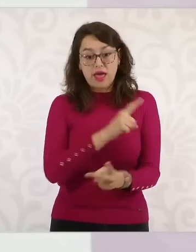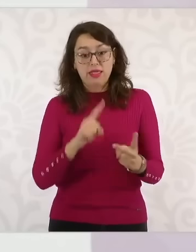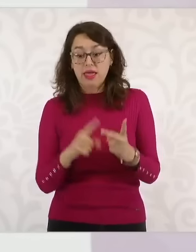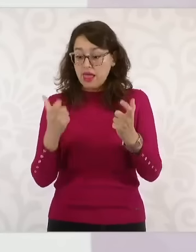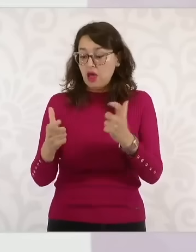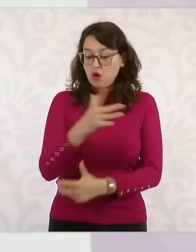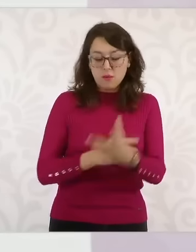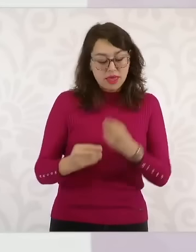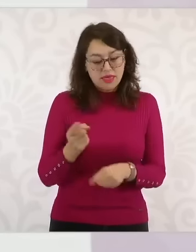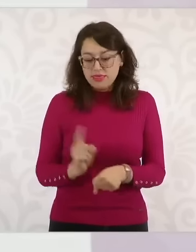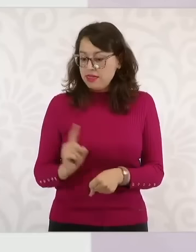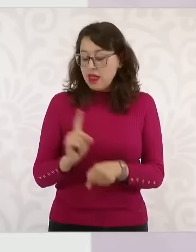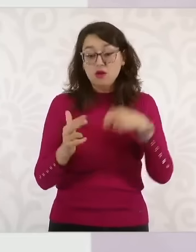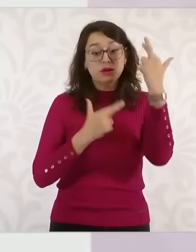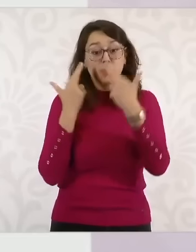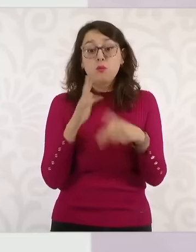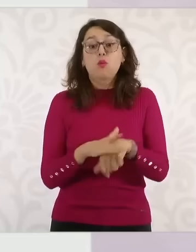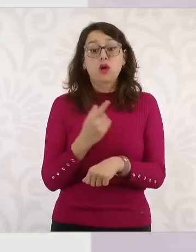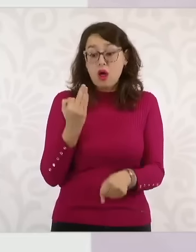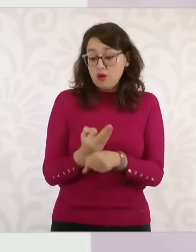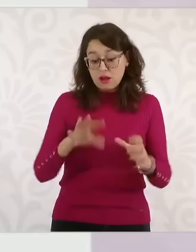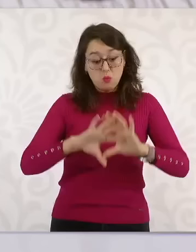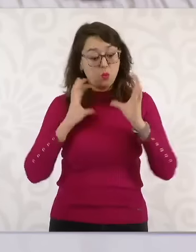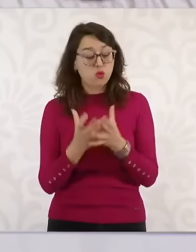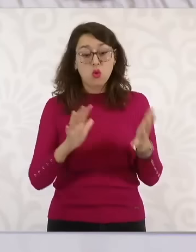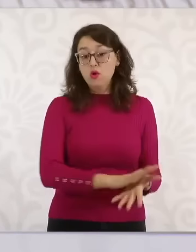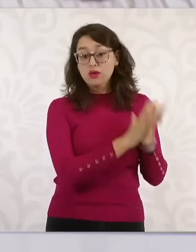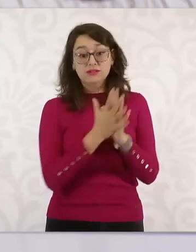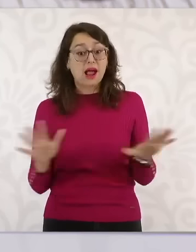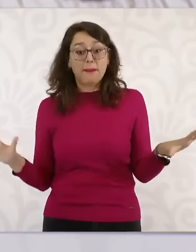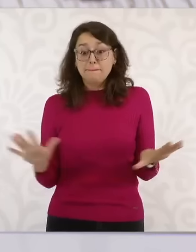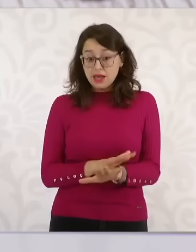cambiante y un mundo